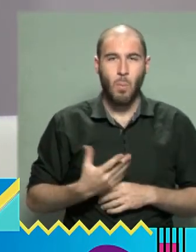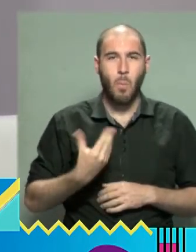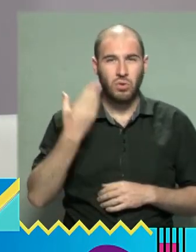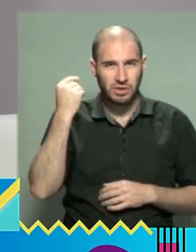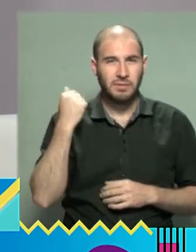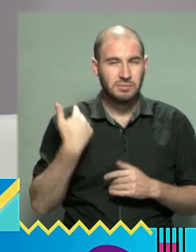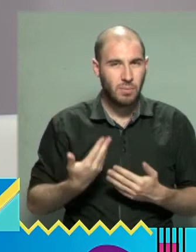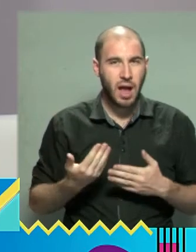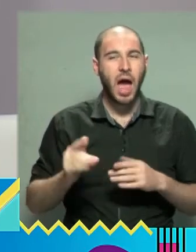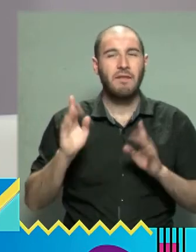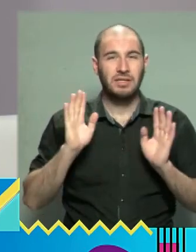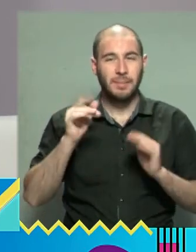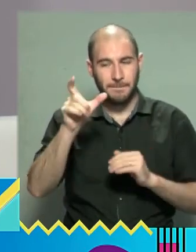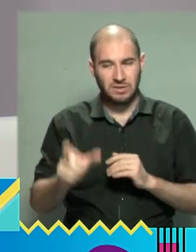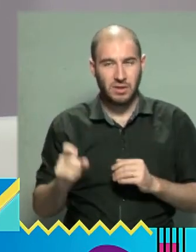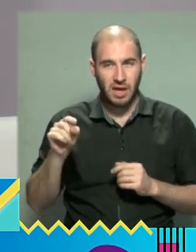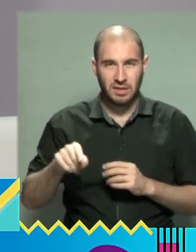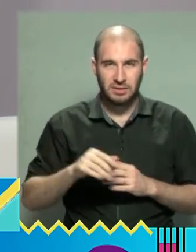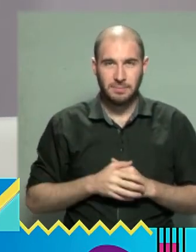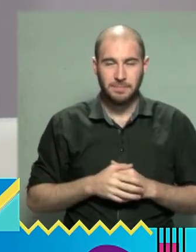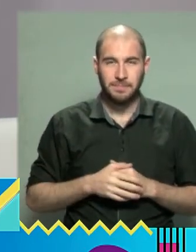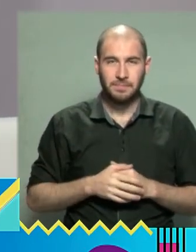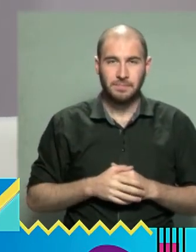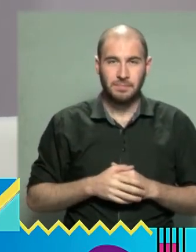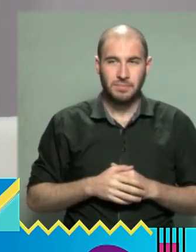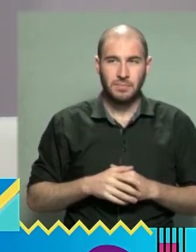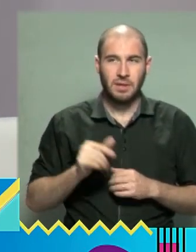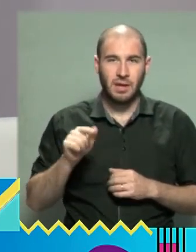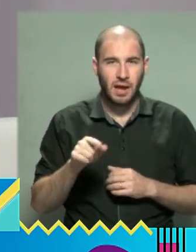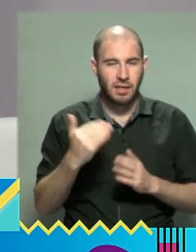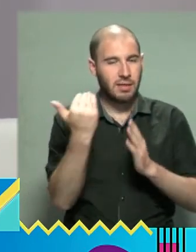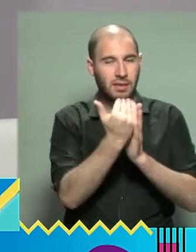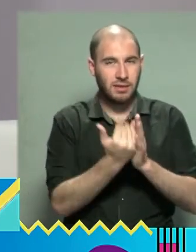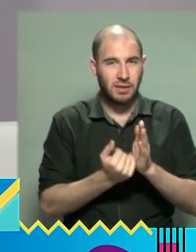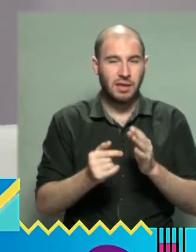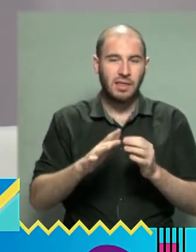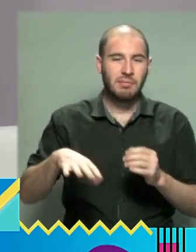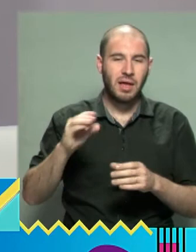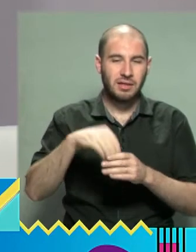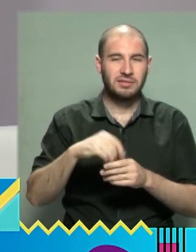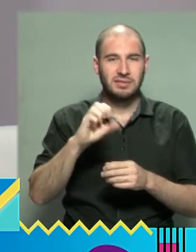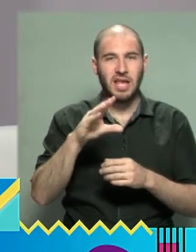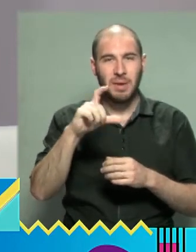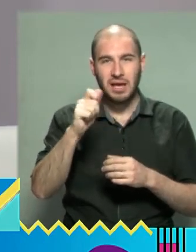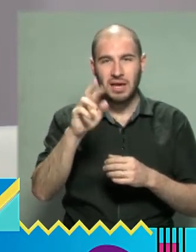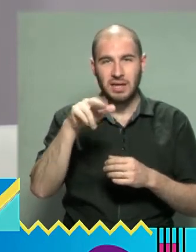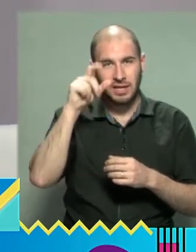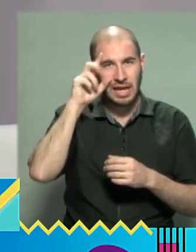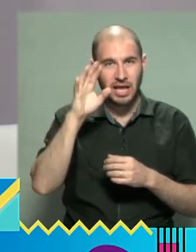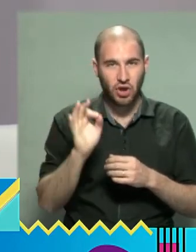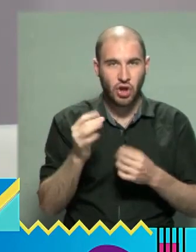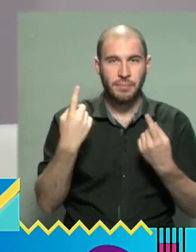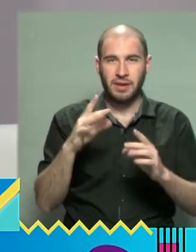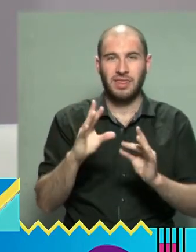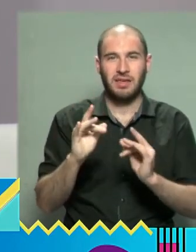puede suceder que quizás esa persona, tal o cual, era lo que se clasifica, digamos, en el ámbito como carnero, qué sé yo. Pero es